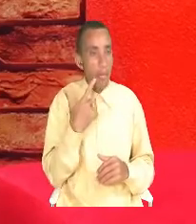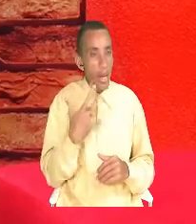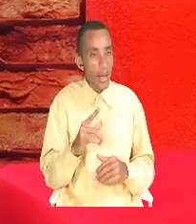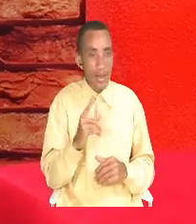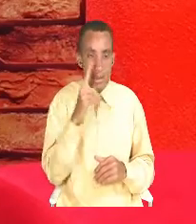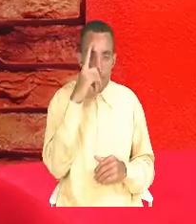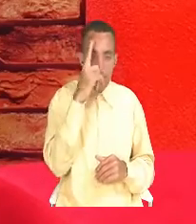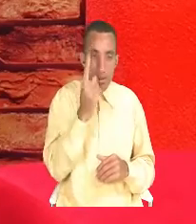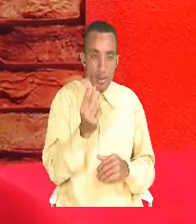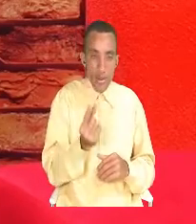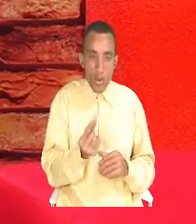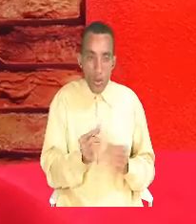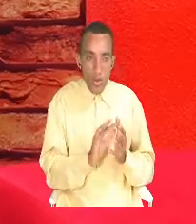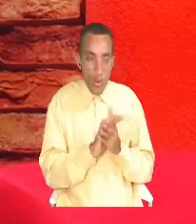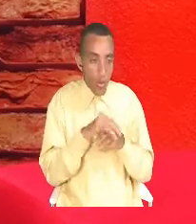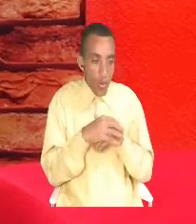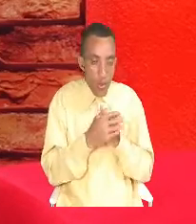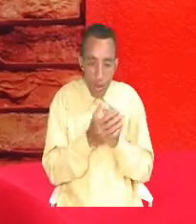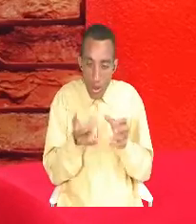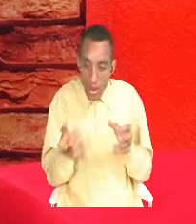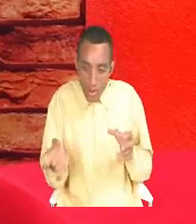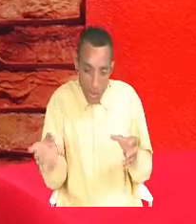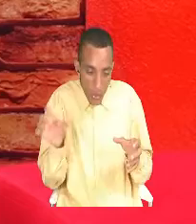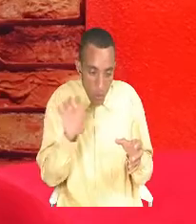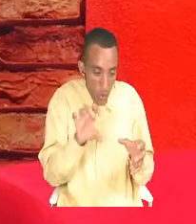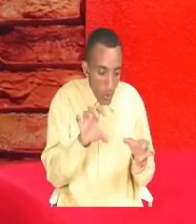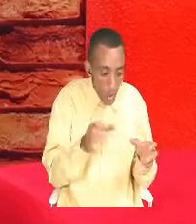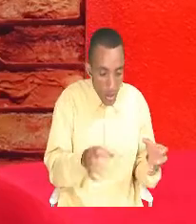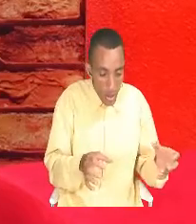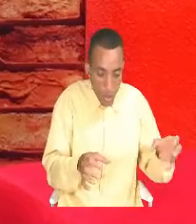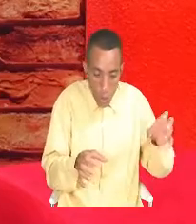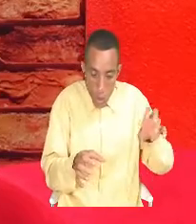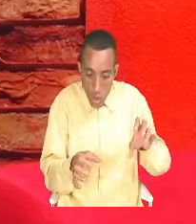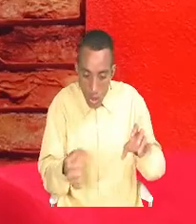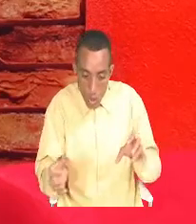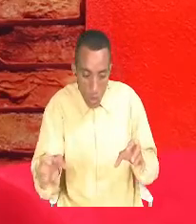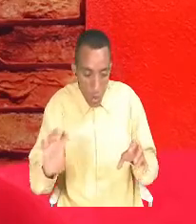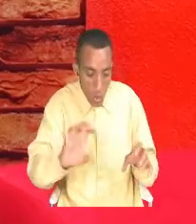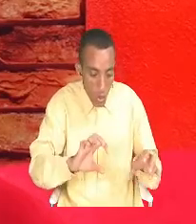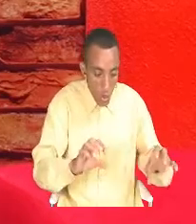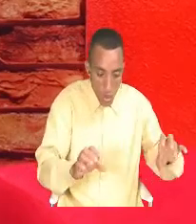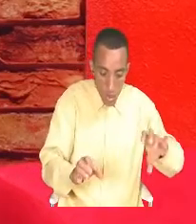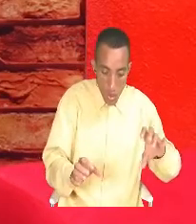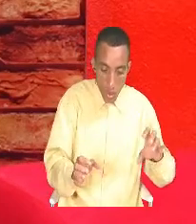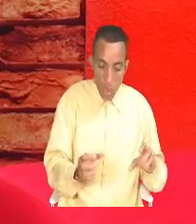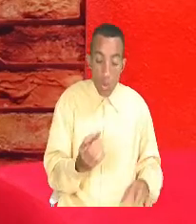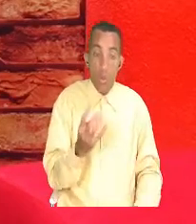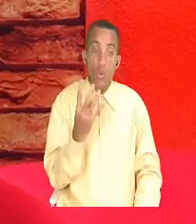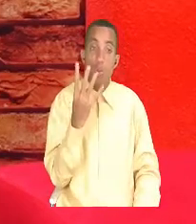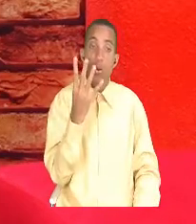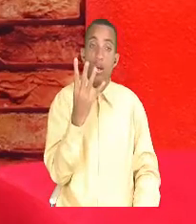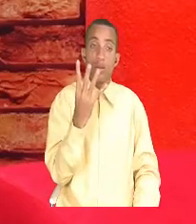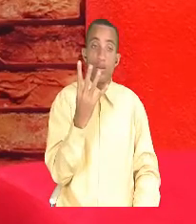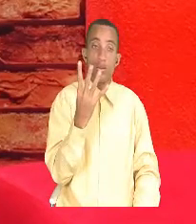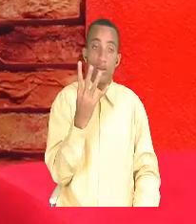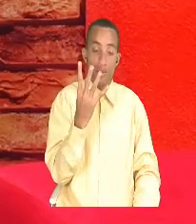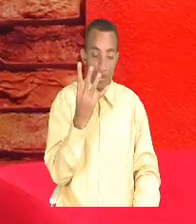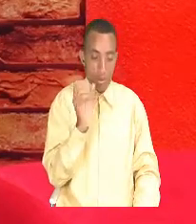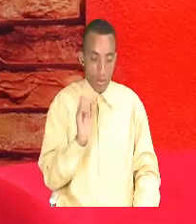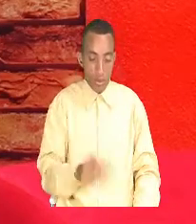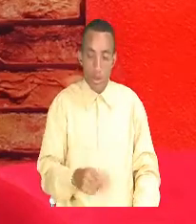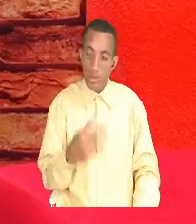hacen, revolvamos esto con esto, y hasta que por fin creamos 4 cataplasmas que hacen que la pareja